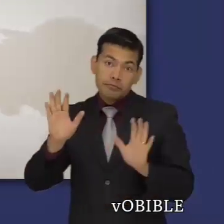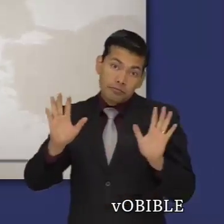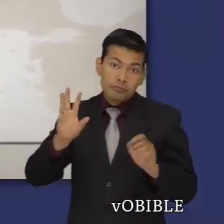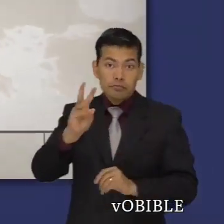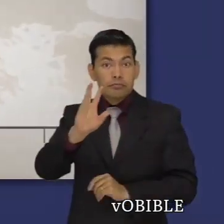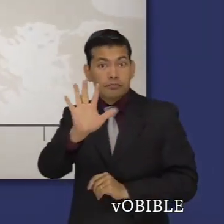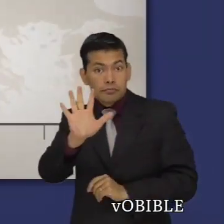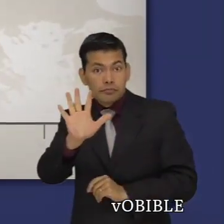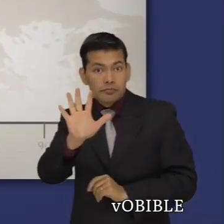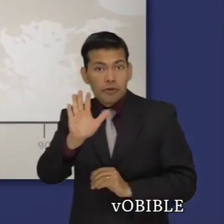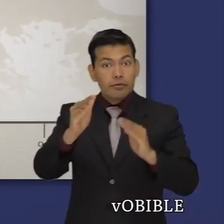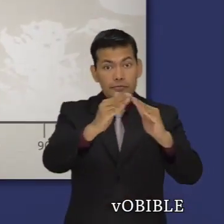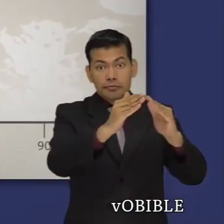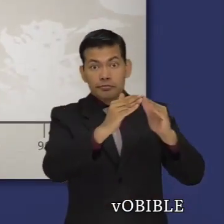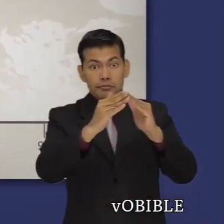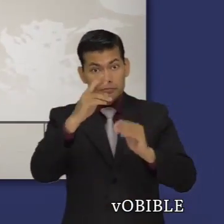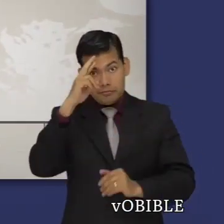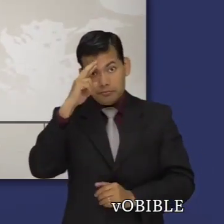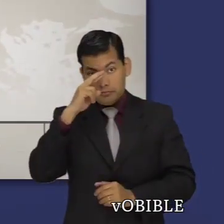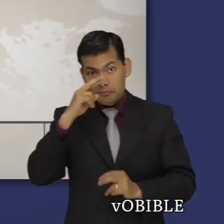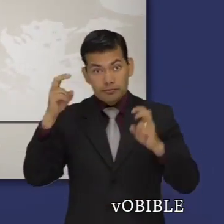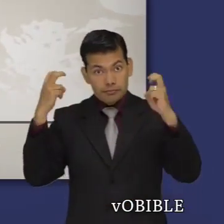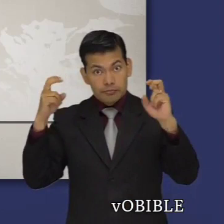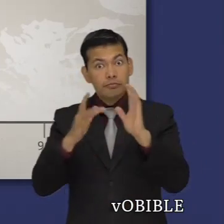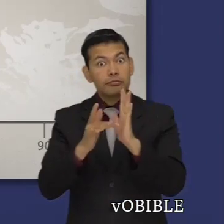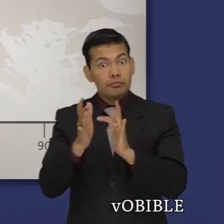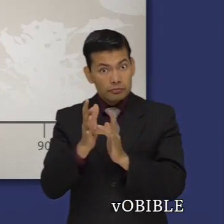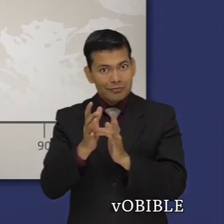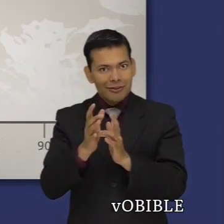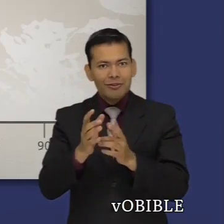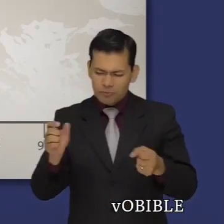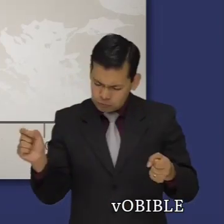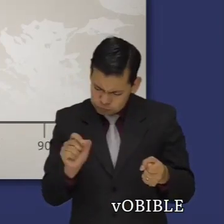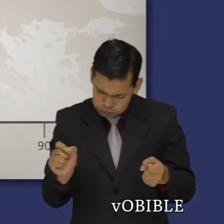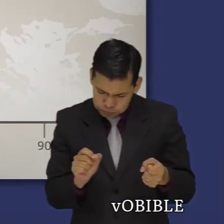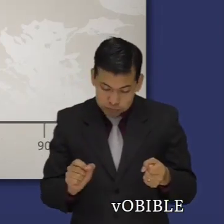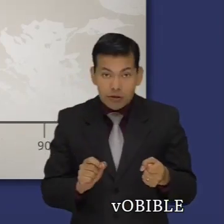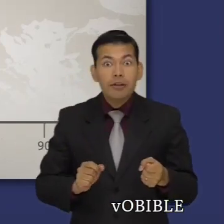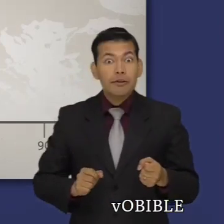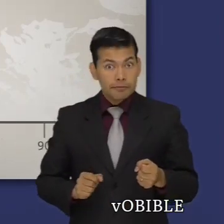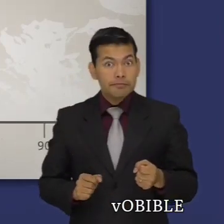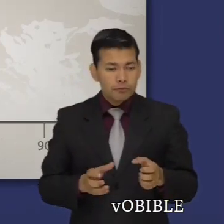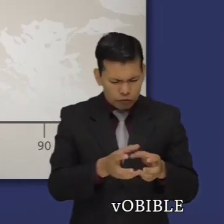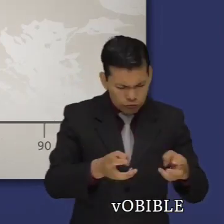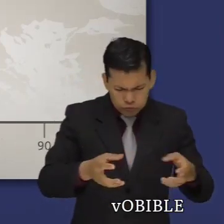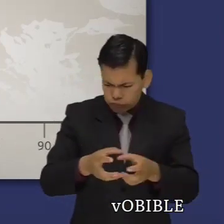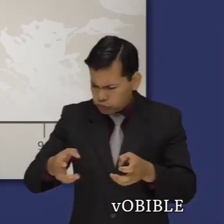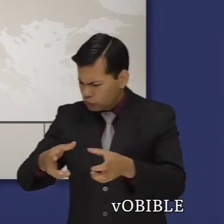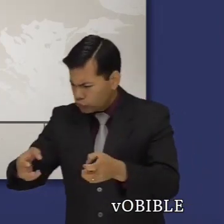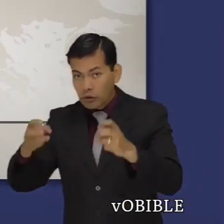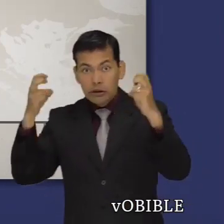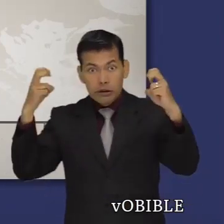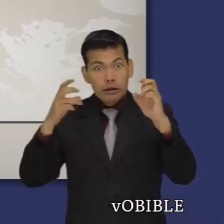Tal vez fue en Roma entre los años 60 y 65, donde Marcos escribió un relato sobre la vida de Jesús.